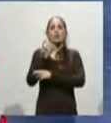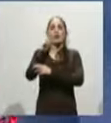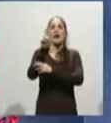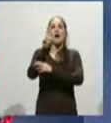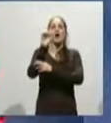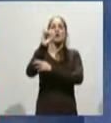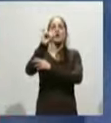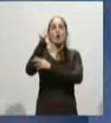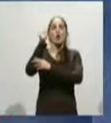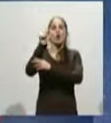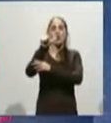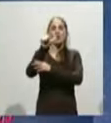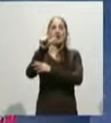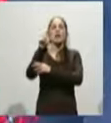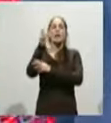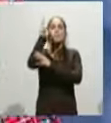fantasía El Vengador.